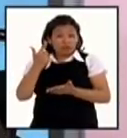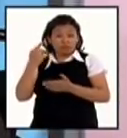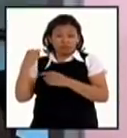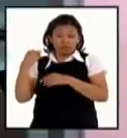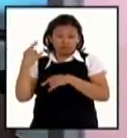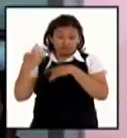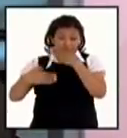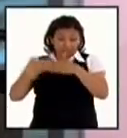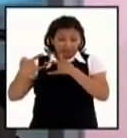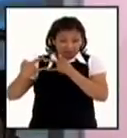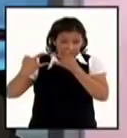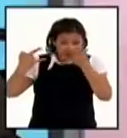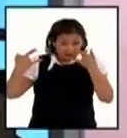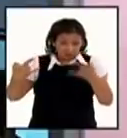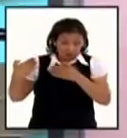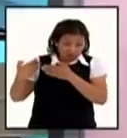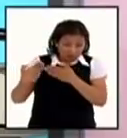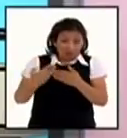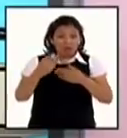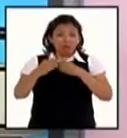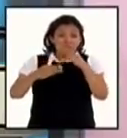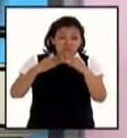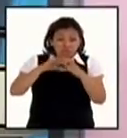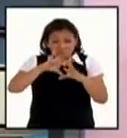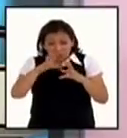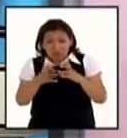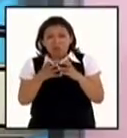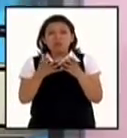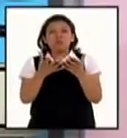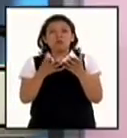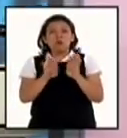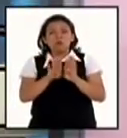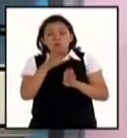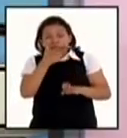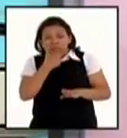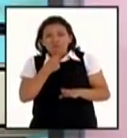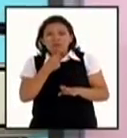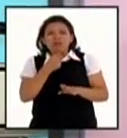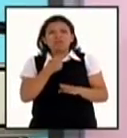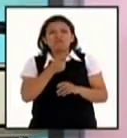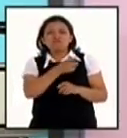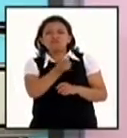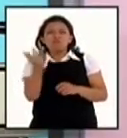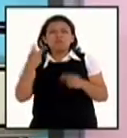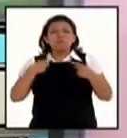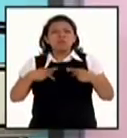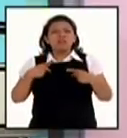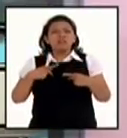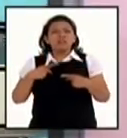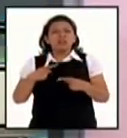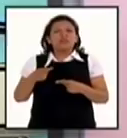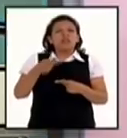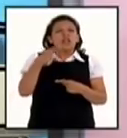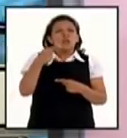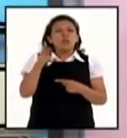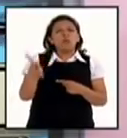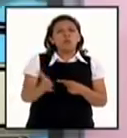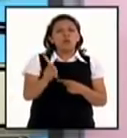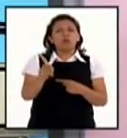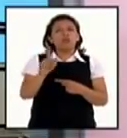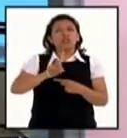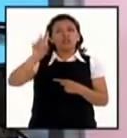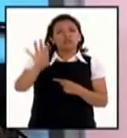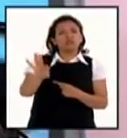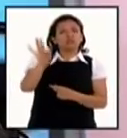de nuestro mundo, de nuestra especie. Muchos han sido llamados o se han autonombrado pueblos elegidos de